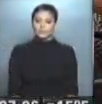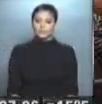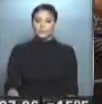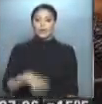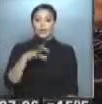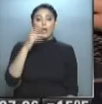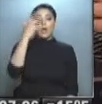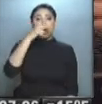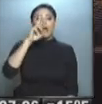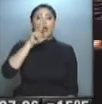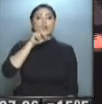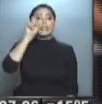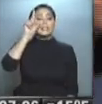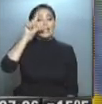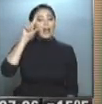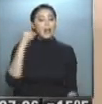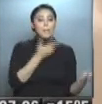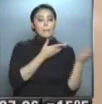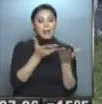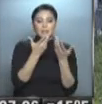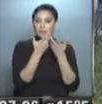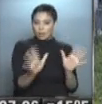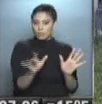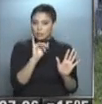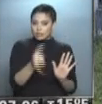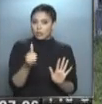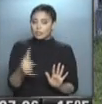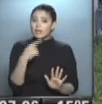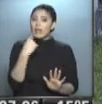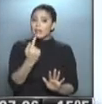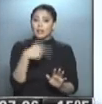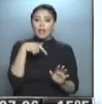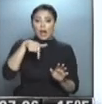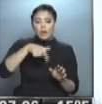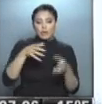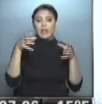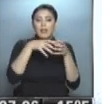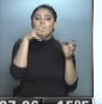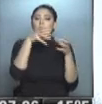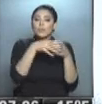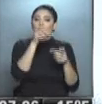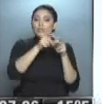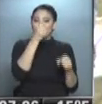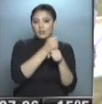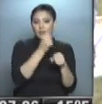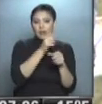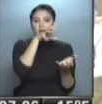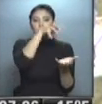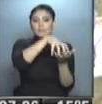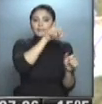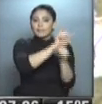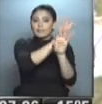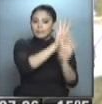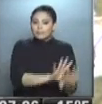Víctor Ortel presentó su dimisión de manera indeclinable y anunció el desplazamiento del Servicio Penitenciario Federal de